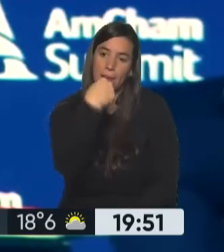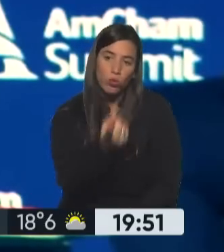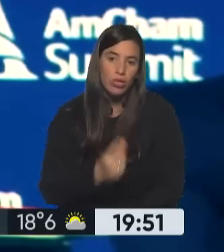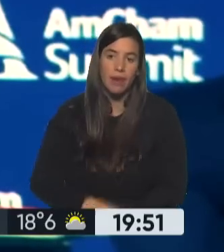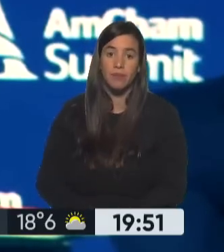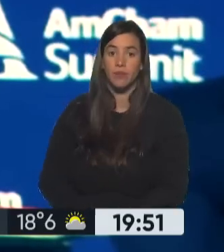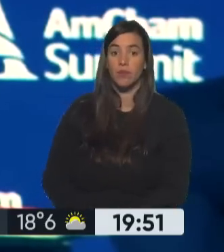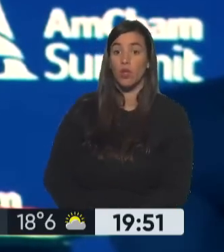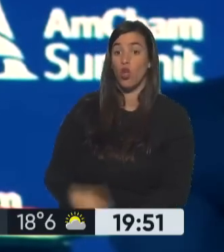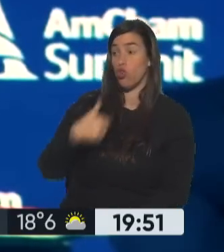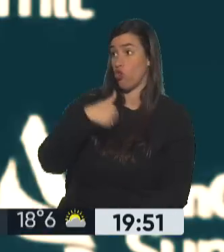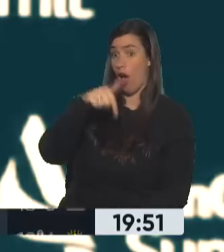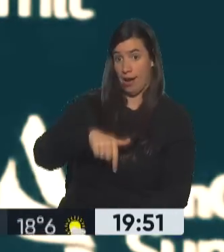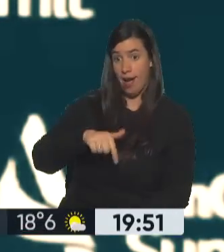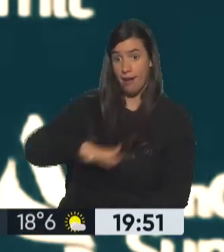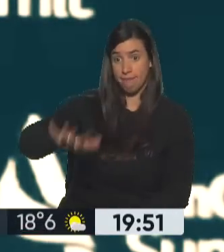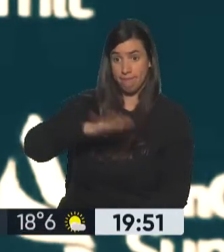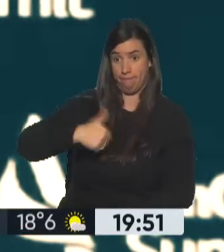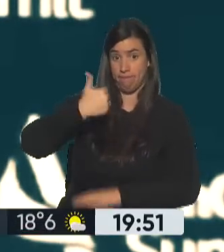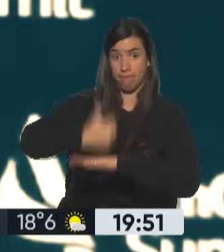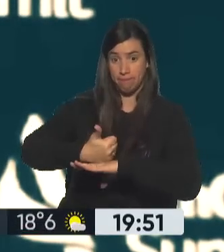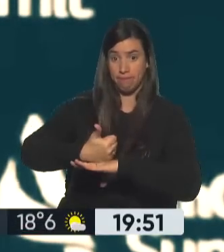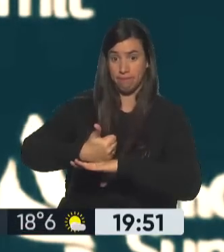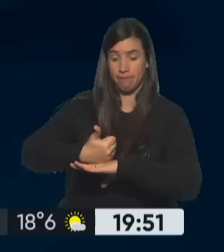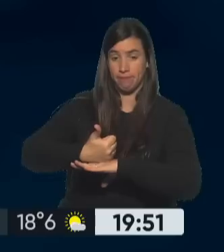te voy a contestar con una palabra. Bullshit.